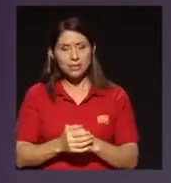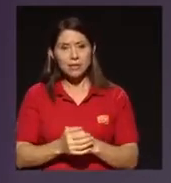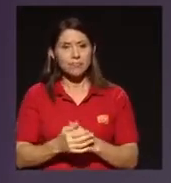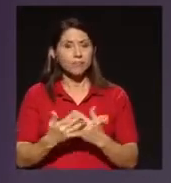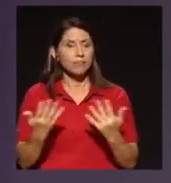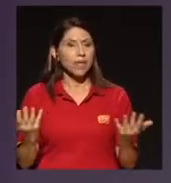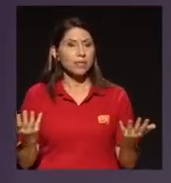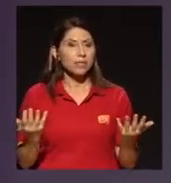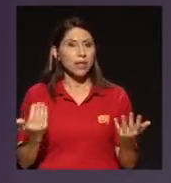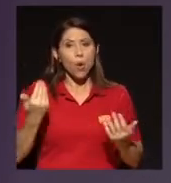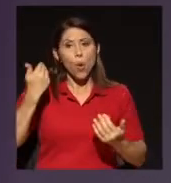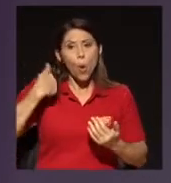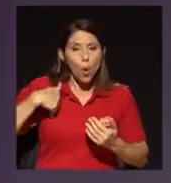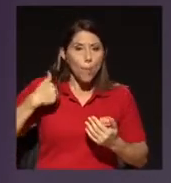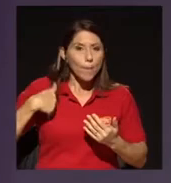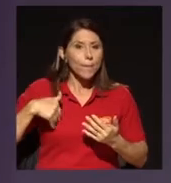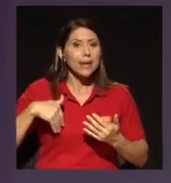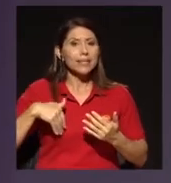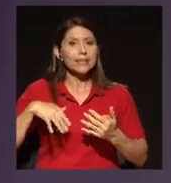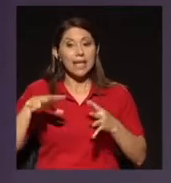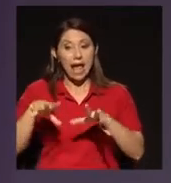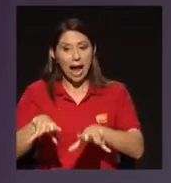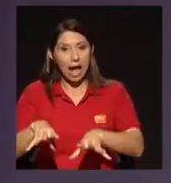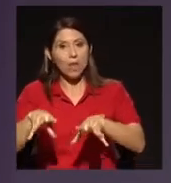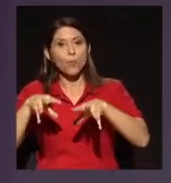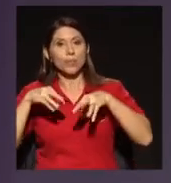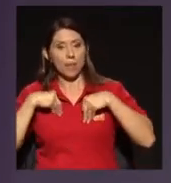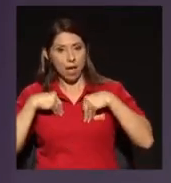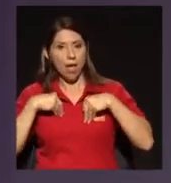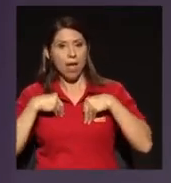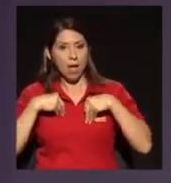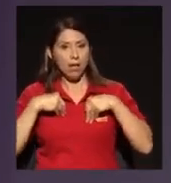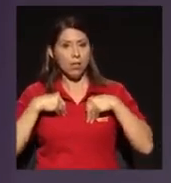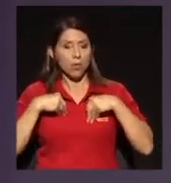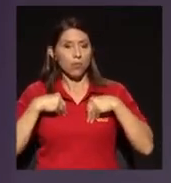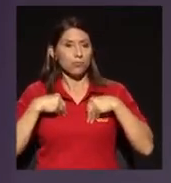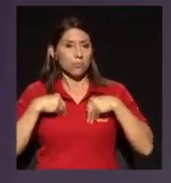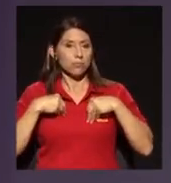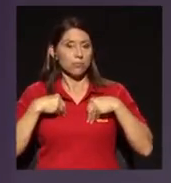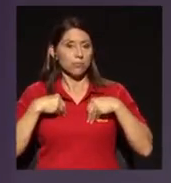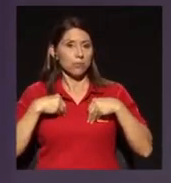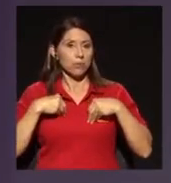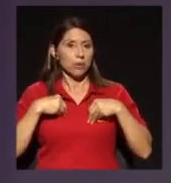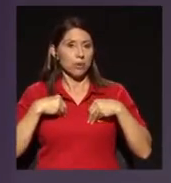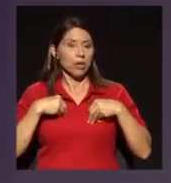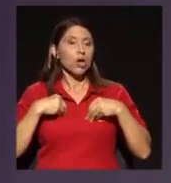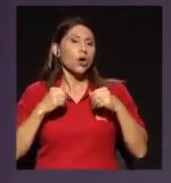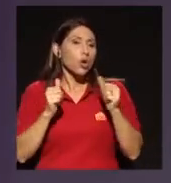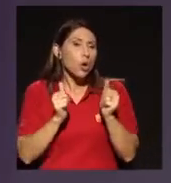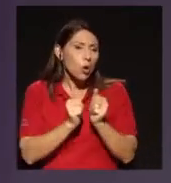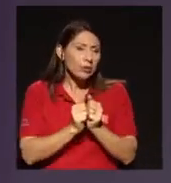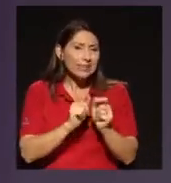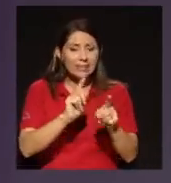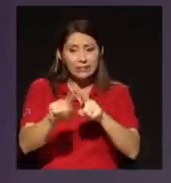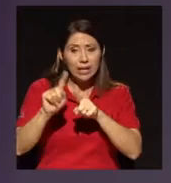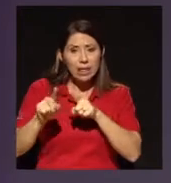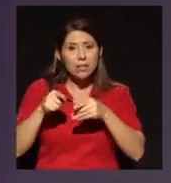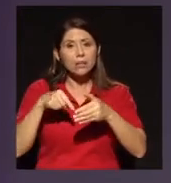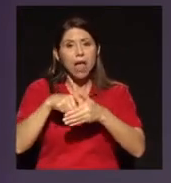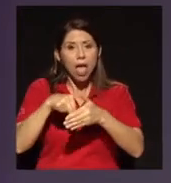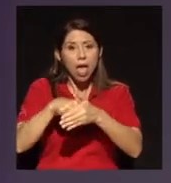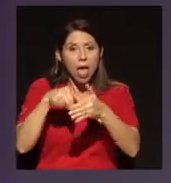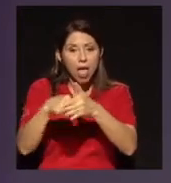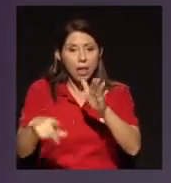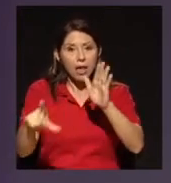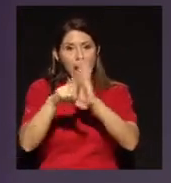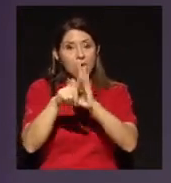desde hombres que han adoptado con una serie de, pasando por una serie de marañas legales, hasta